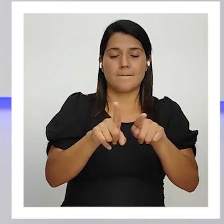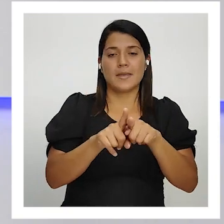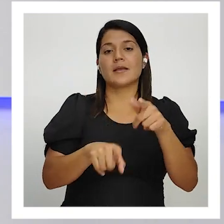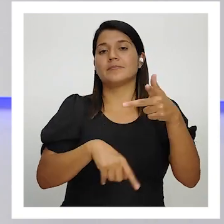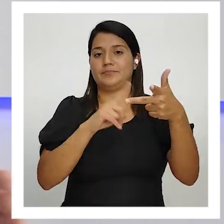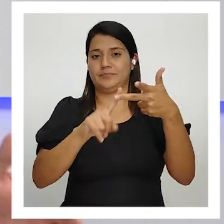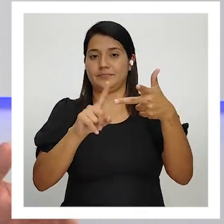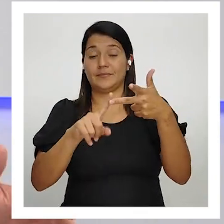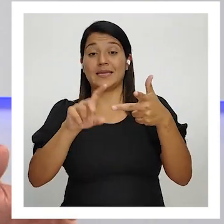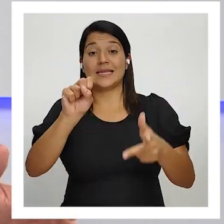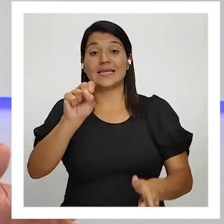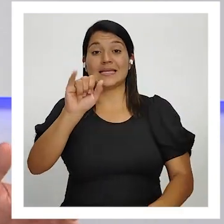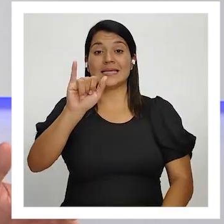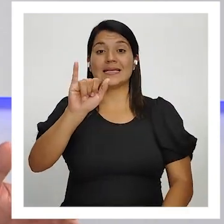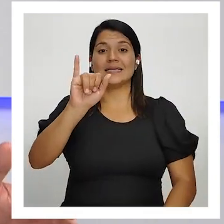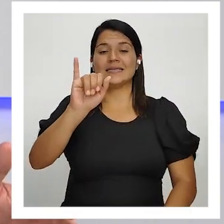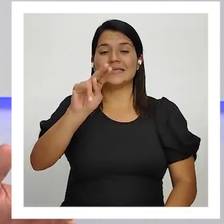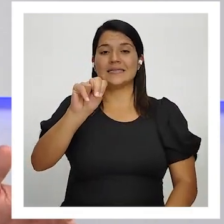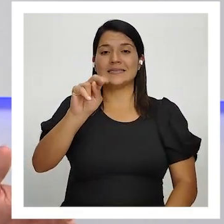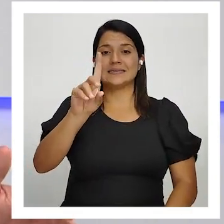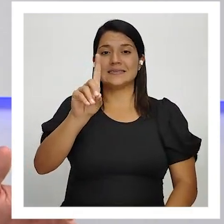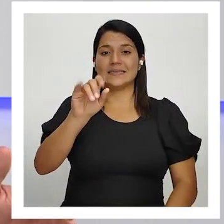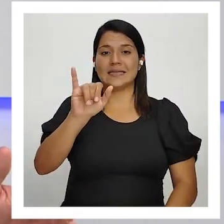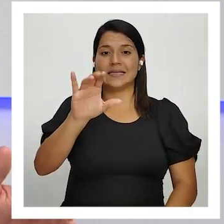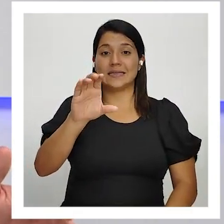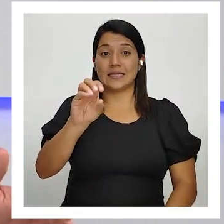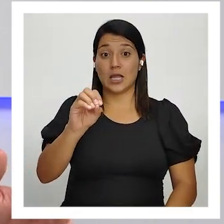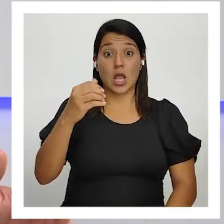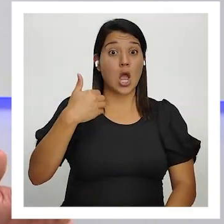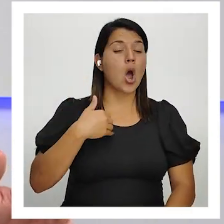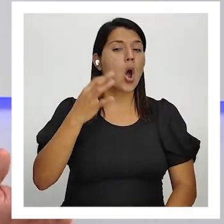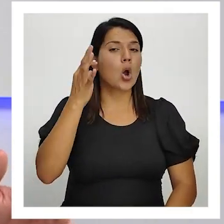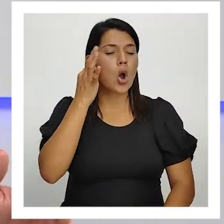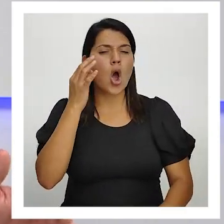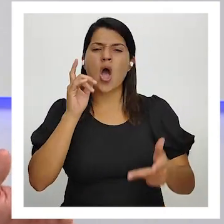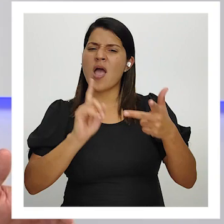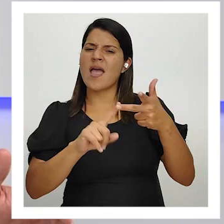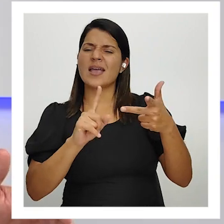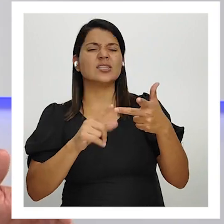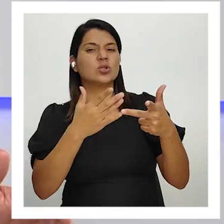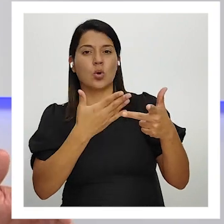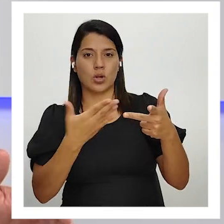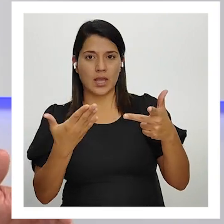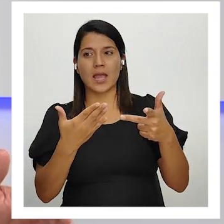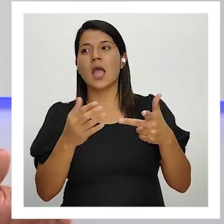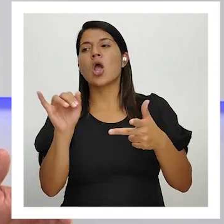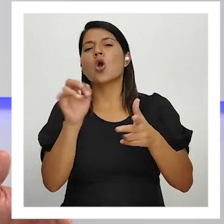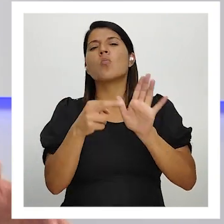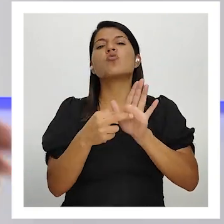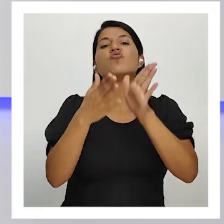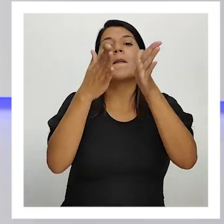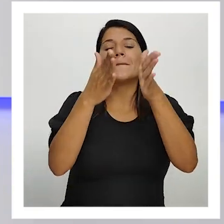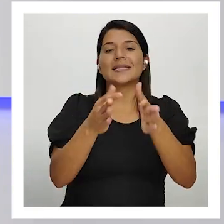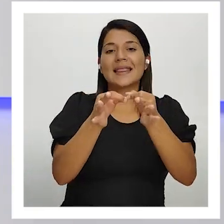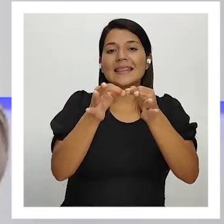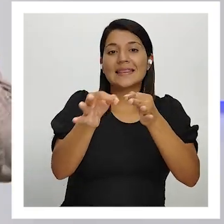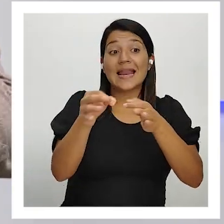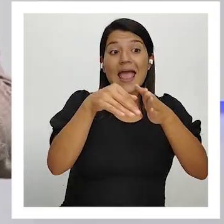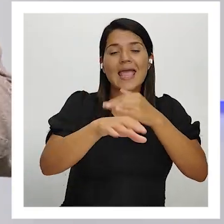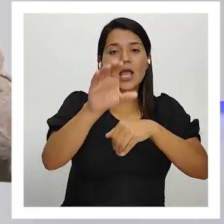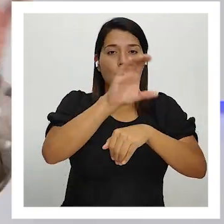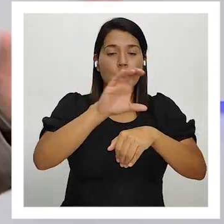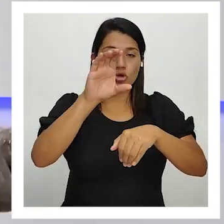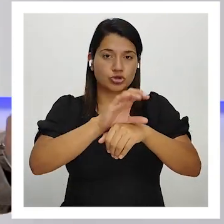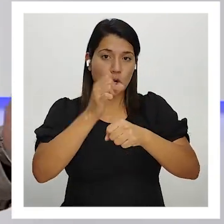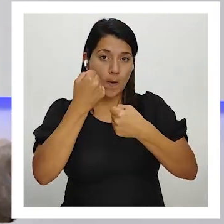síndico o síndica, que es la voz de ese distrito en el Consejo Municipal. Eso va a ser